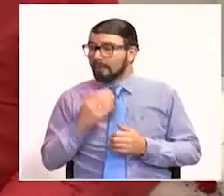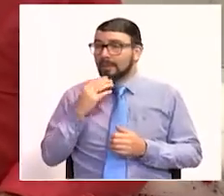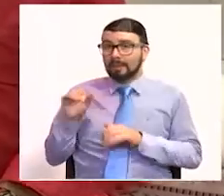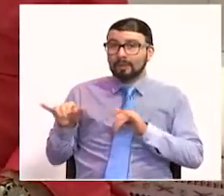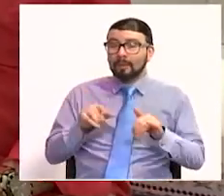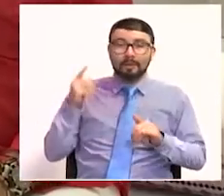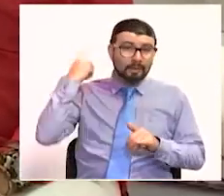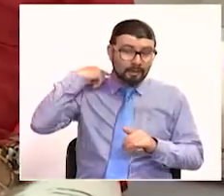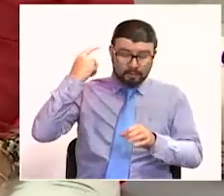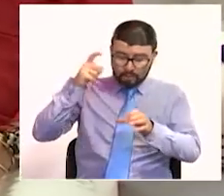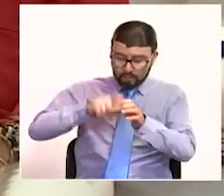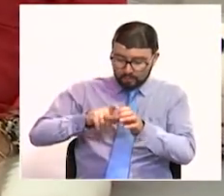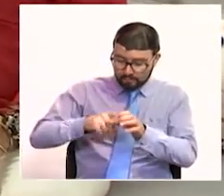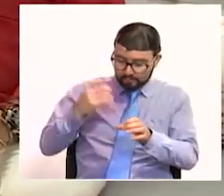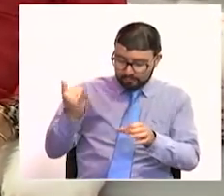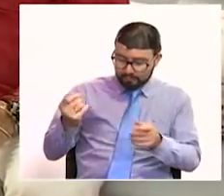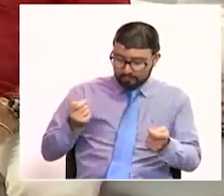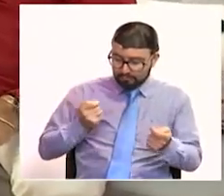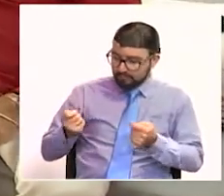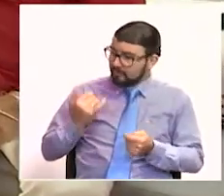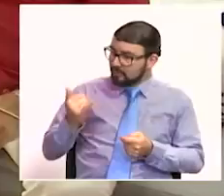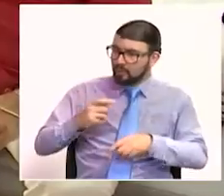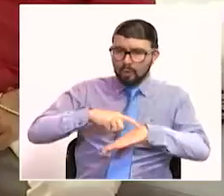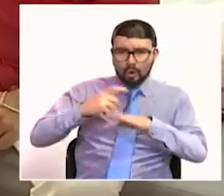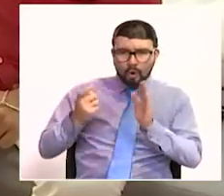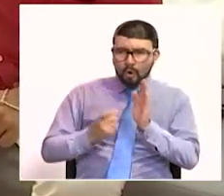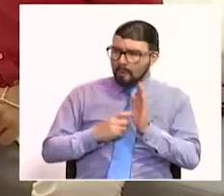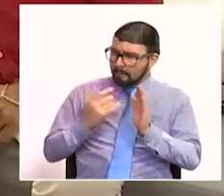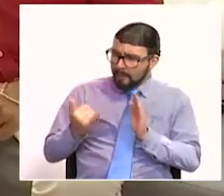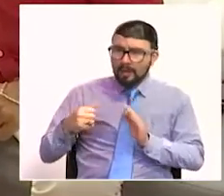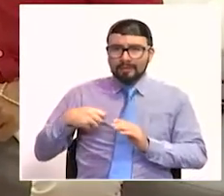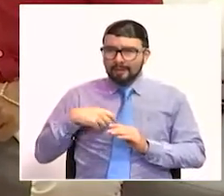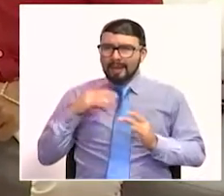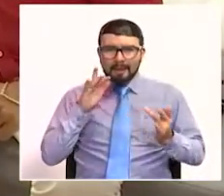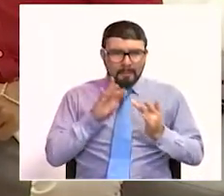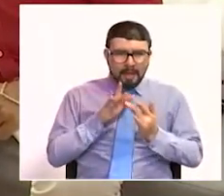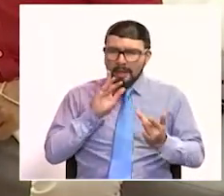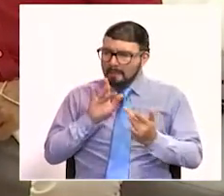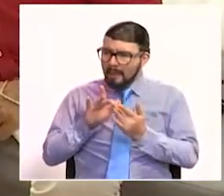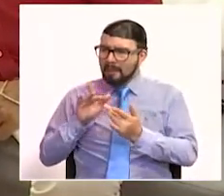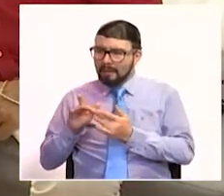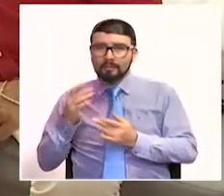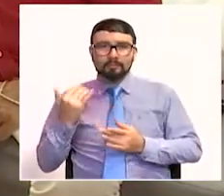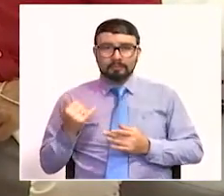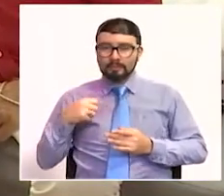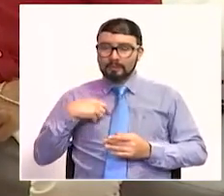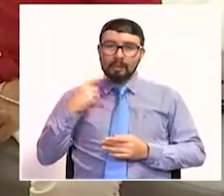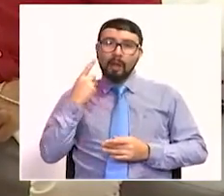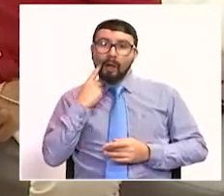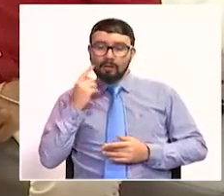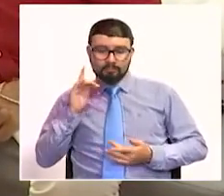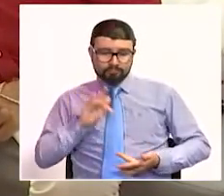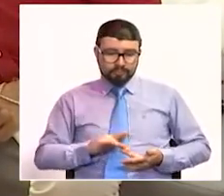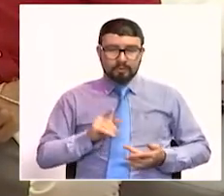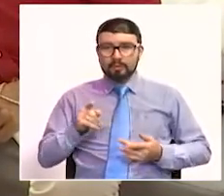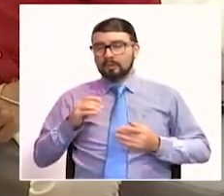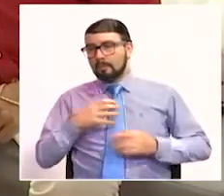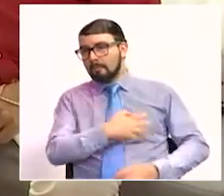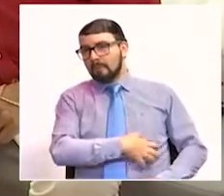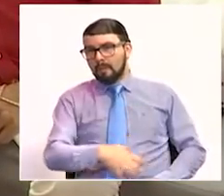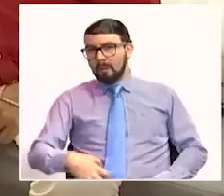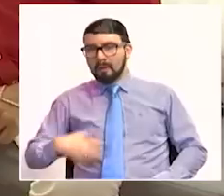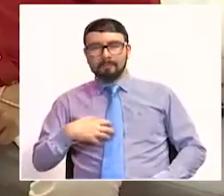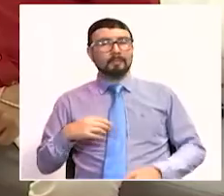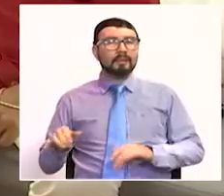vertebral y todo su recorrido tiene una relación con cada órgano, la boca también. Igual que existe la